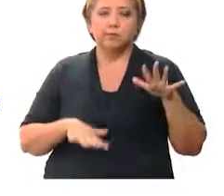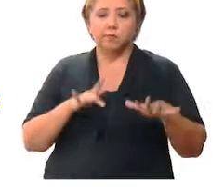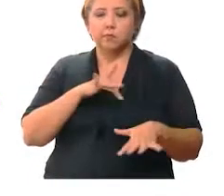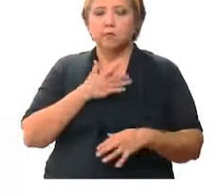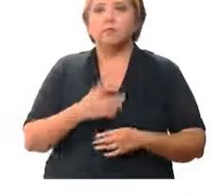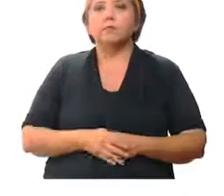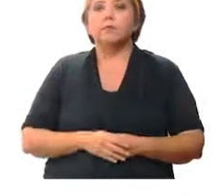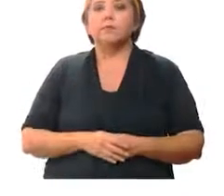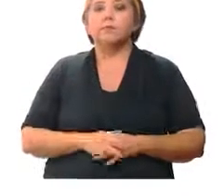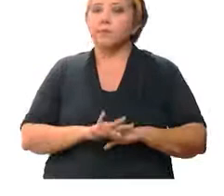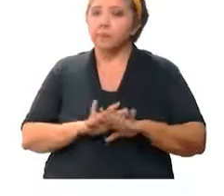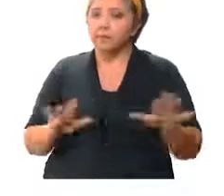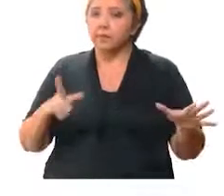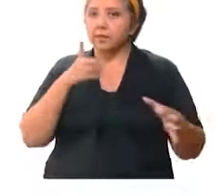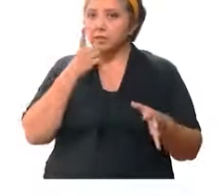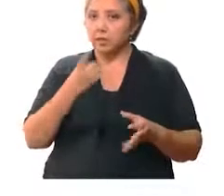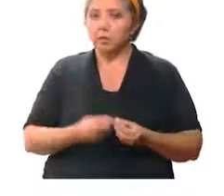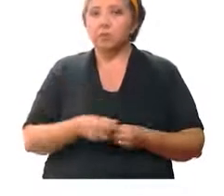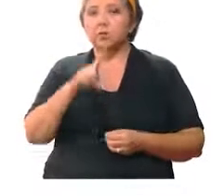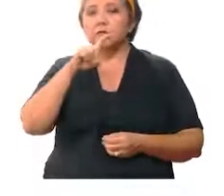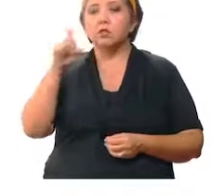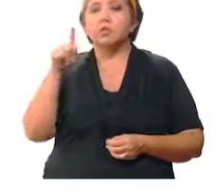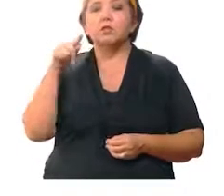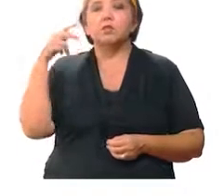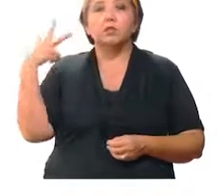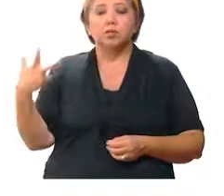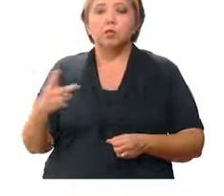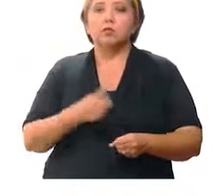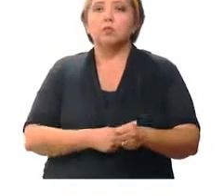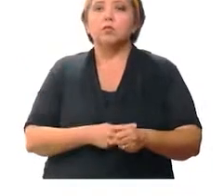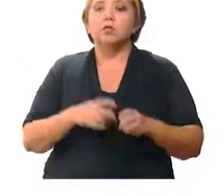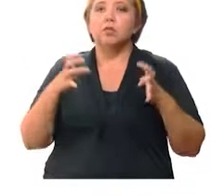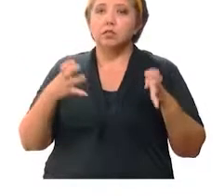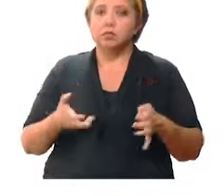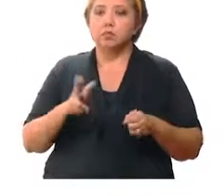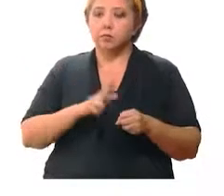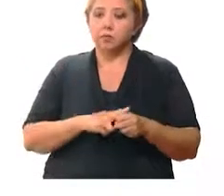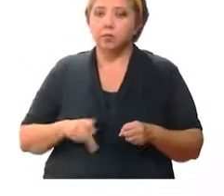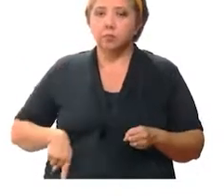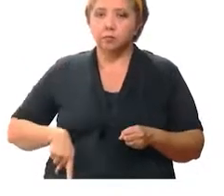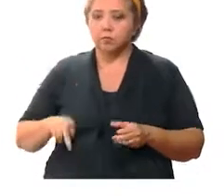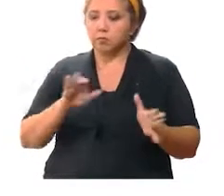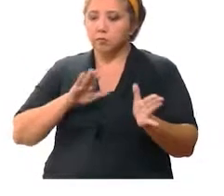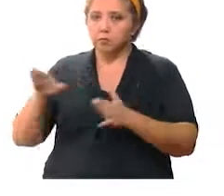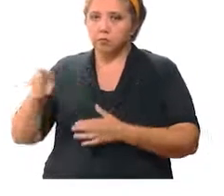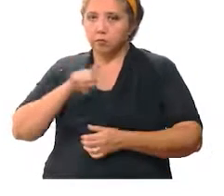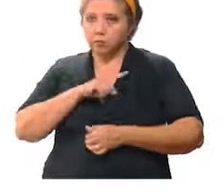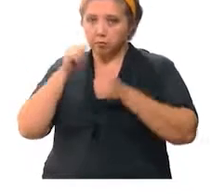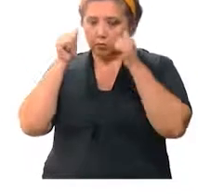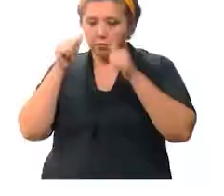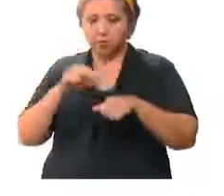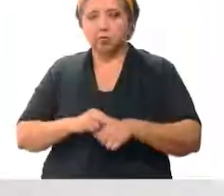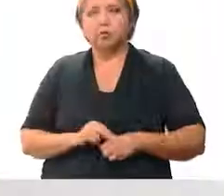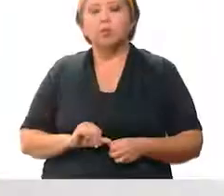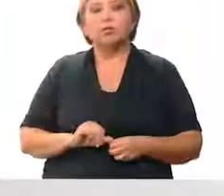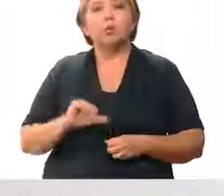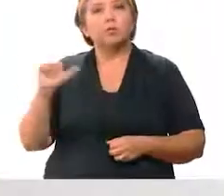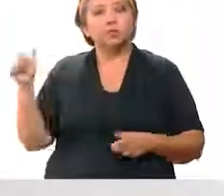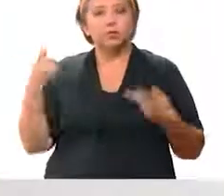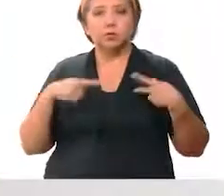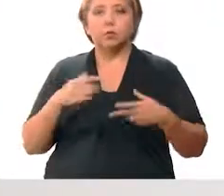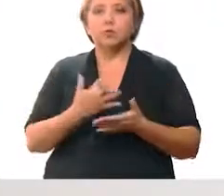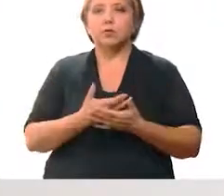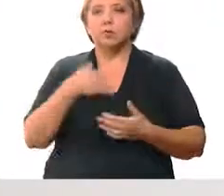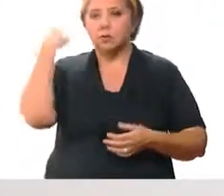síntomas leves. Como ya se mencionó, 178 de los casos positivos están en hospitales públicos y en aislamiento total. Hay